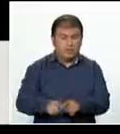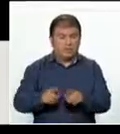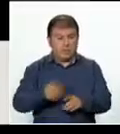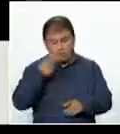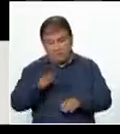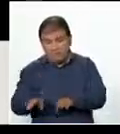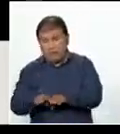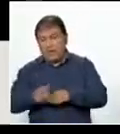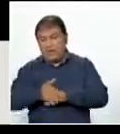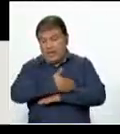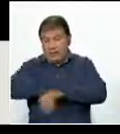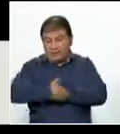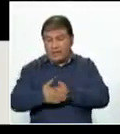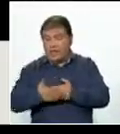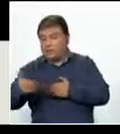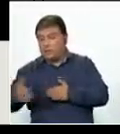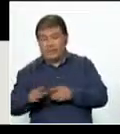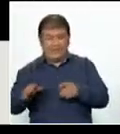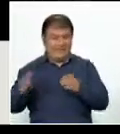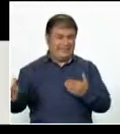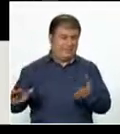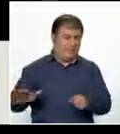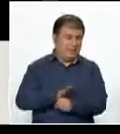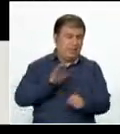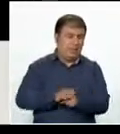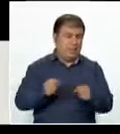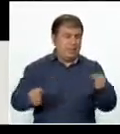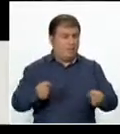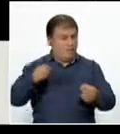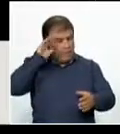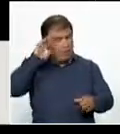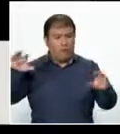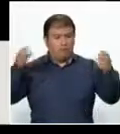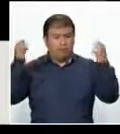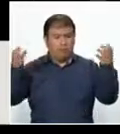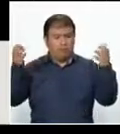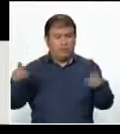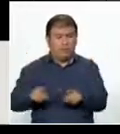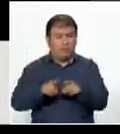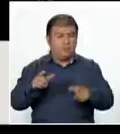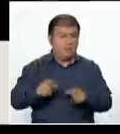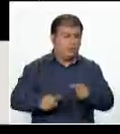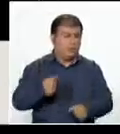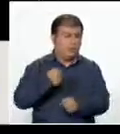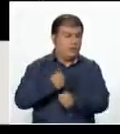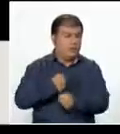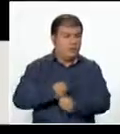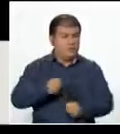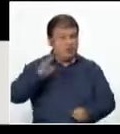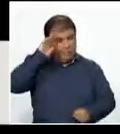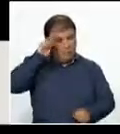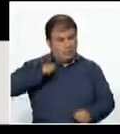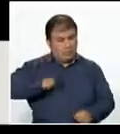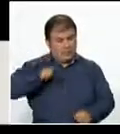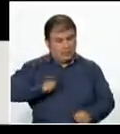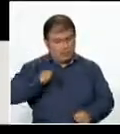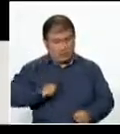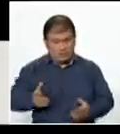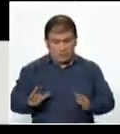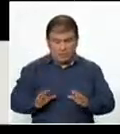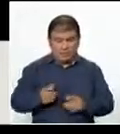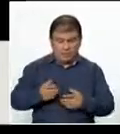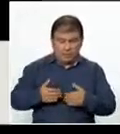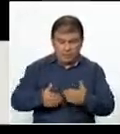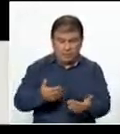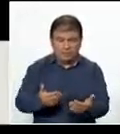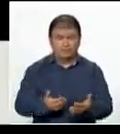aledaña también está llena de ambulancias, patrulleros, incluso agentes de serenazgo también están aquí cercando la zona para el buen desarrollo del trabajo de